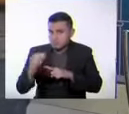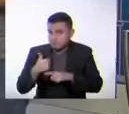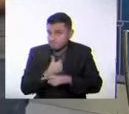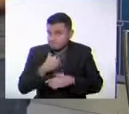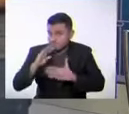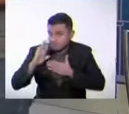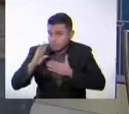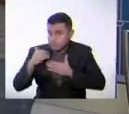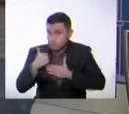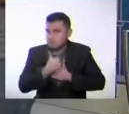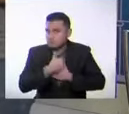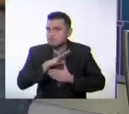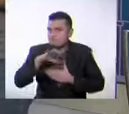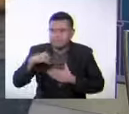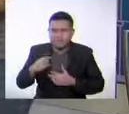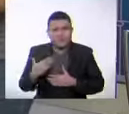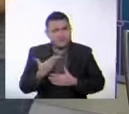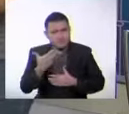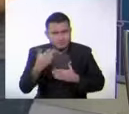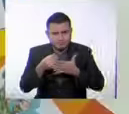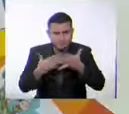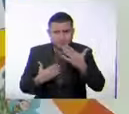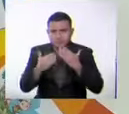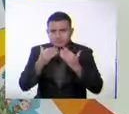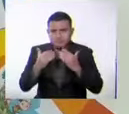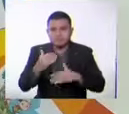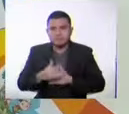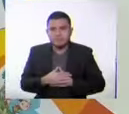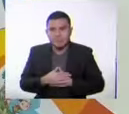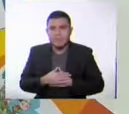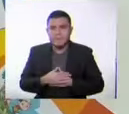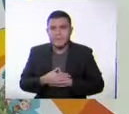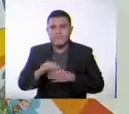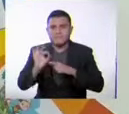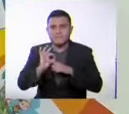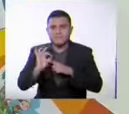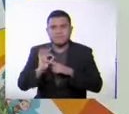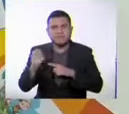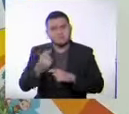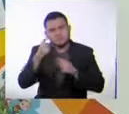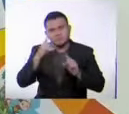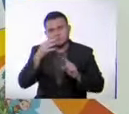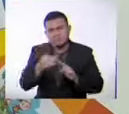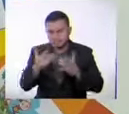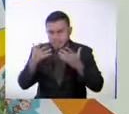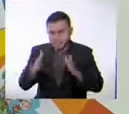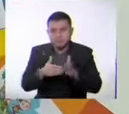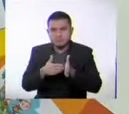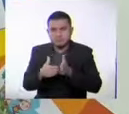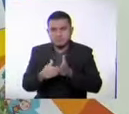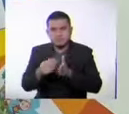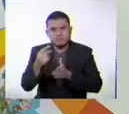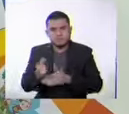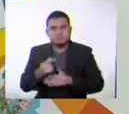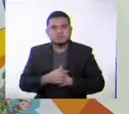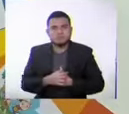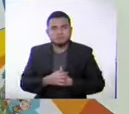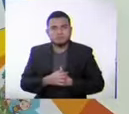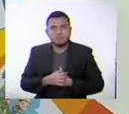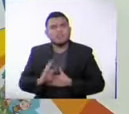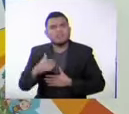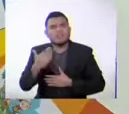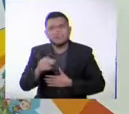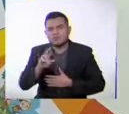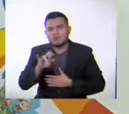nuestra familia. Vamos a hablar de todo ello. Vamos a hablar de los roles y definamos entonces ya para comenzar inmediatamente qué es un